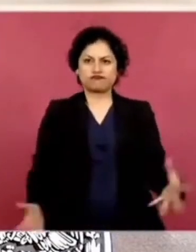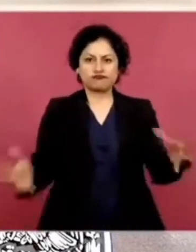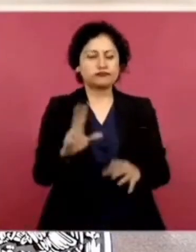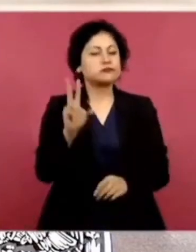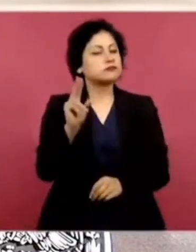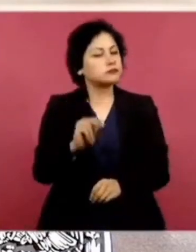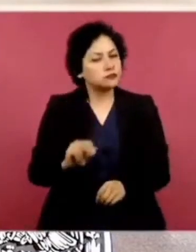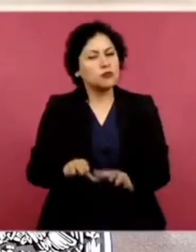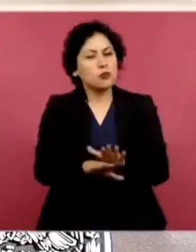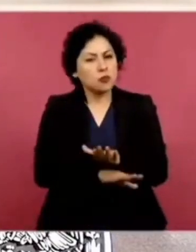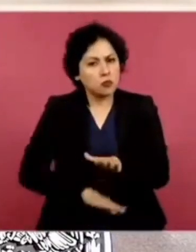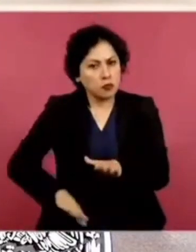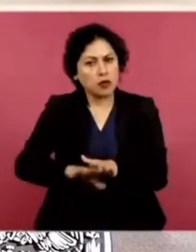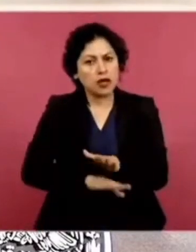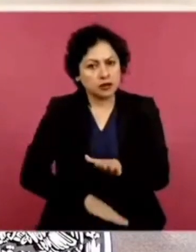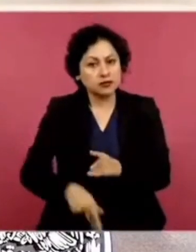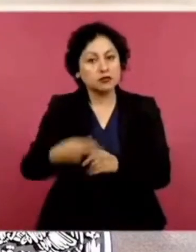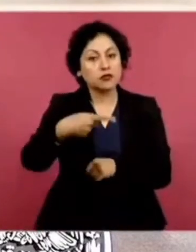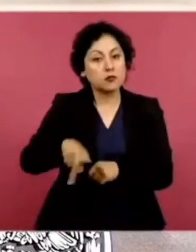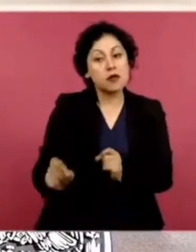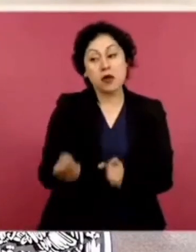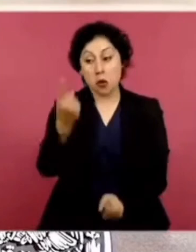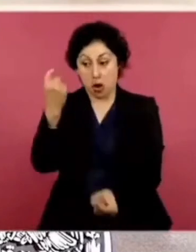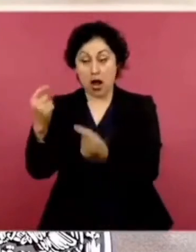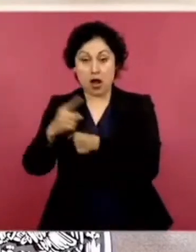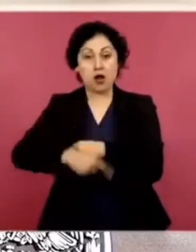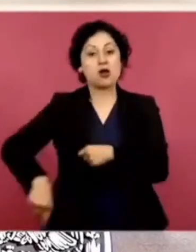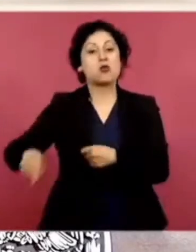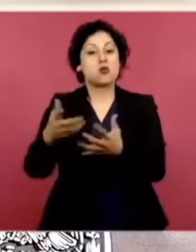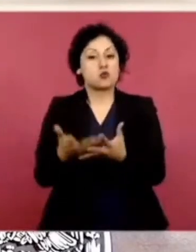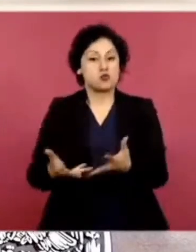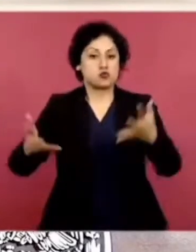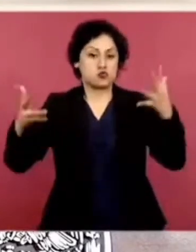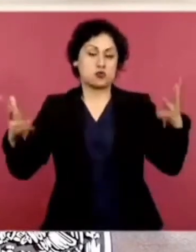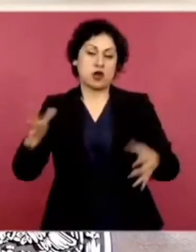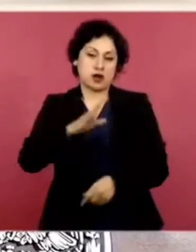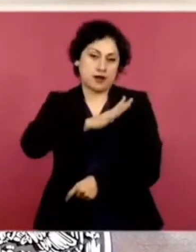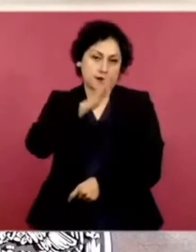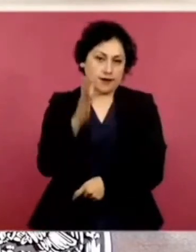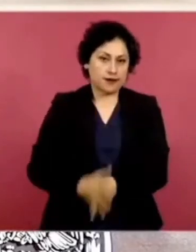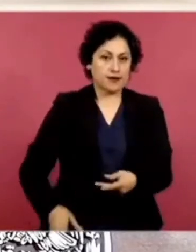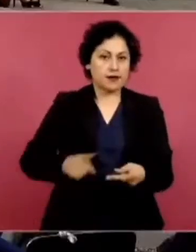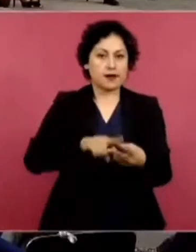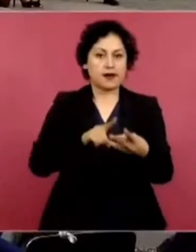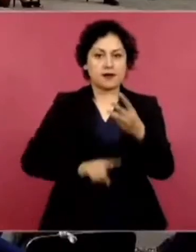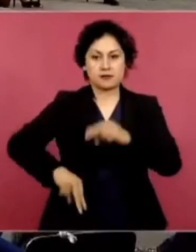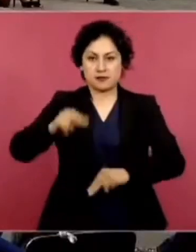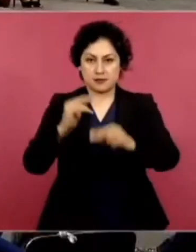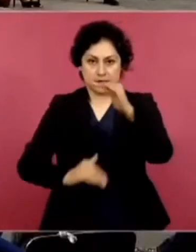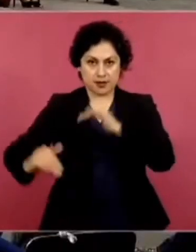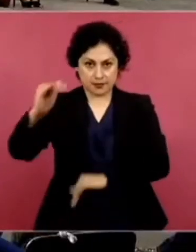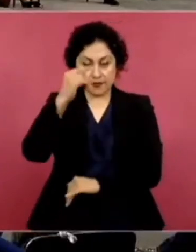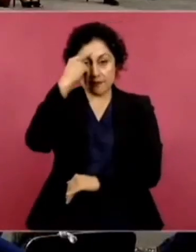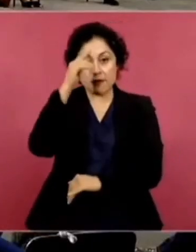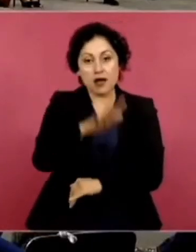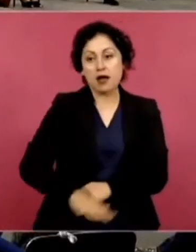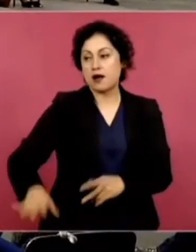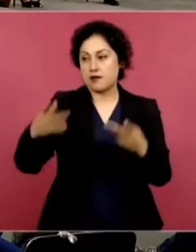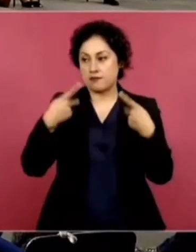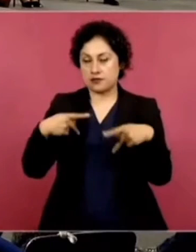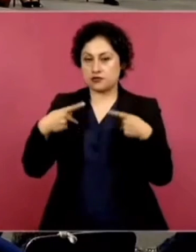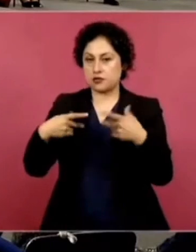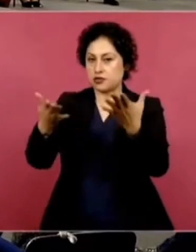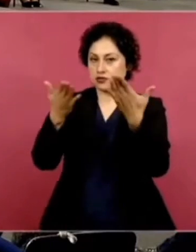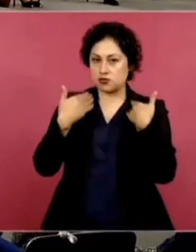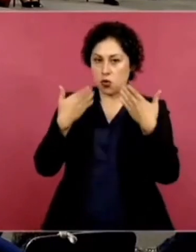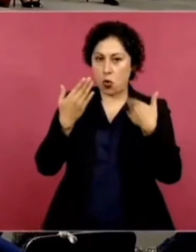hasta hospitales de alta especialidad, hospitales generales, hospitales civiles. Y además, señor